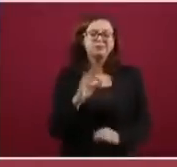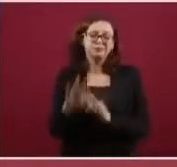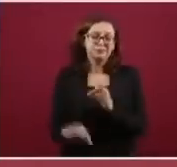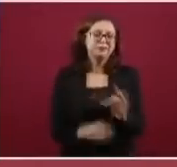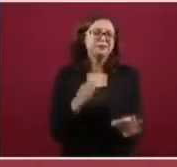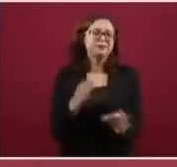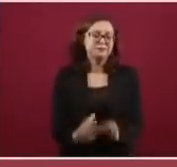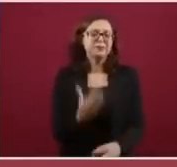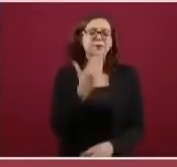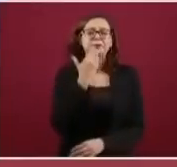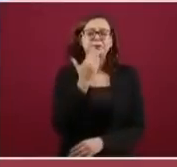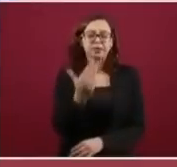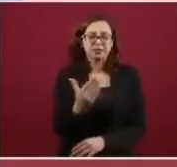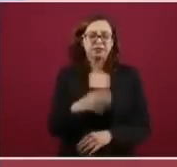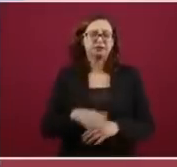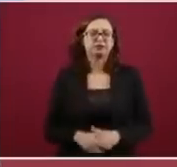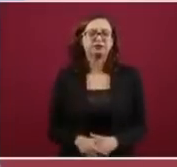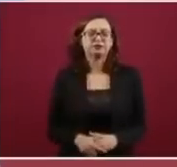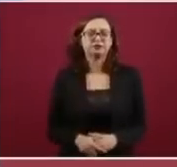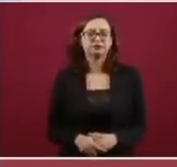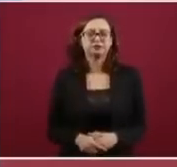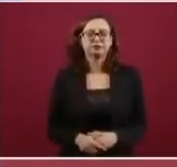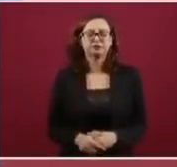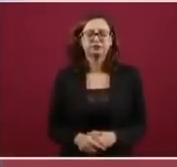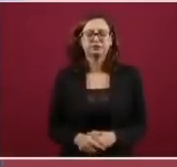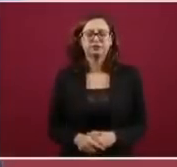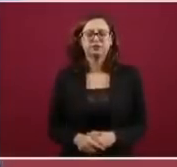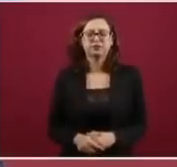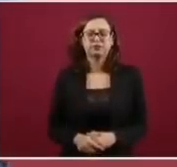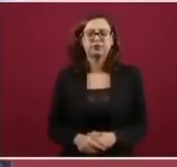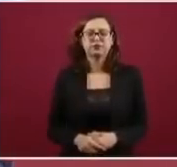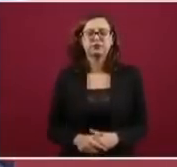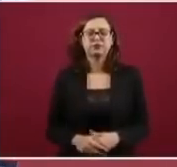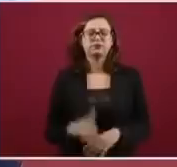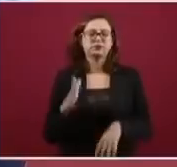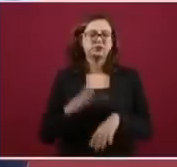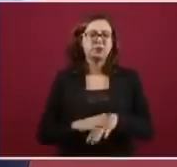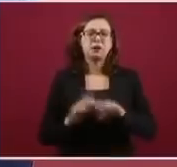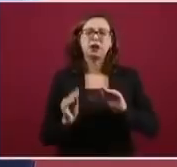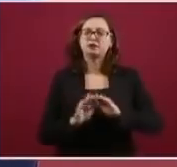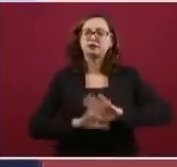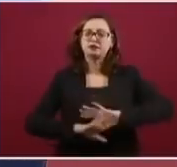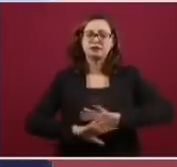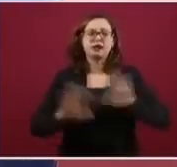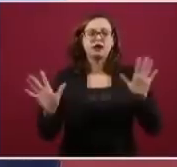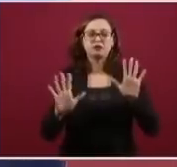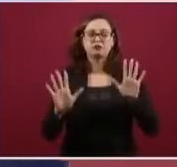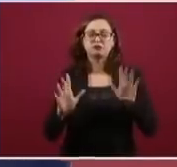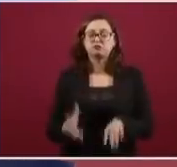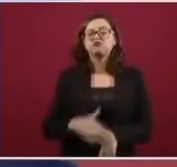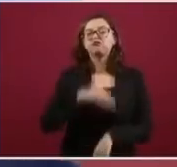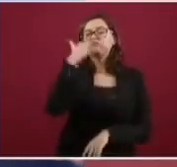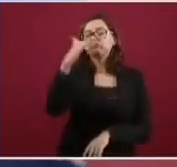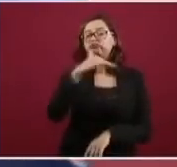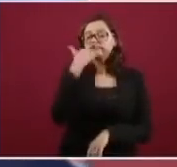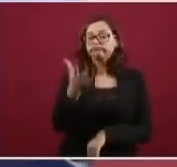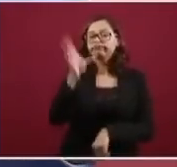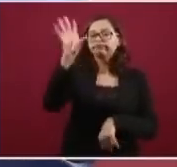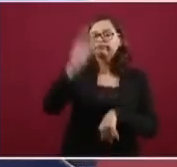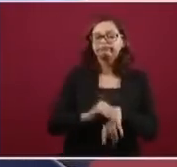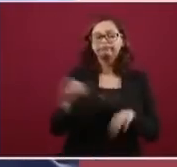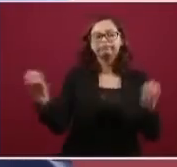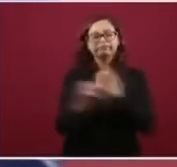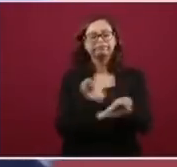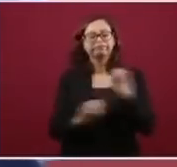de manera muy clara no se permite la corrupción y